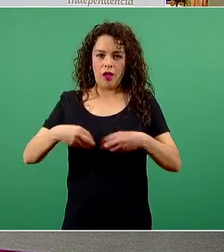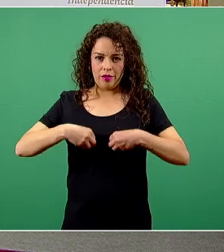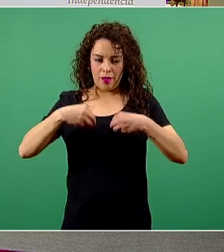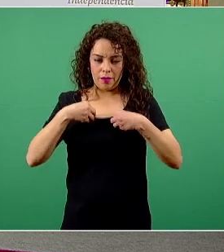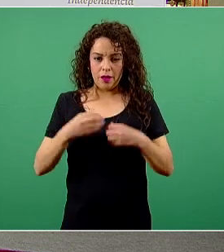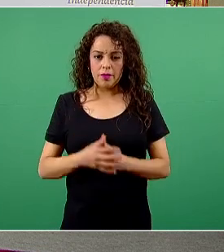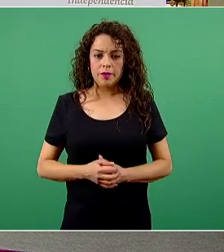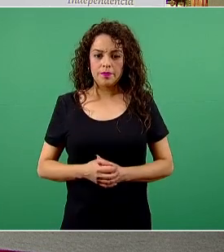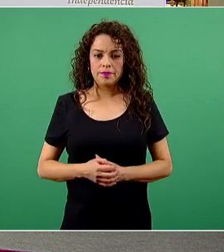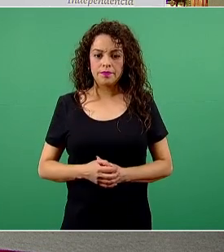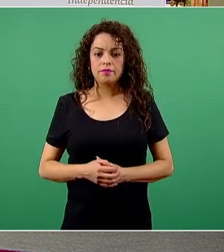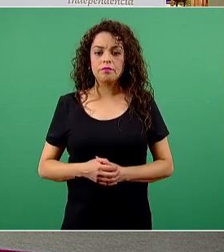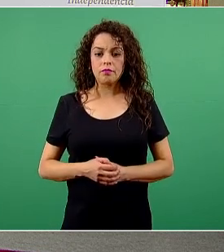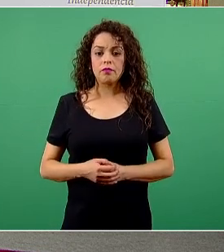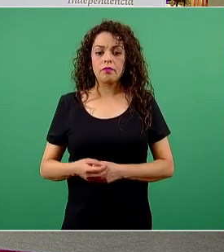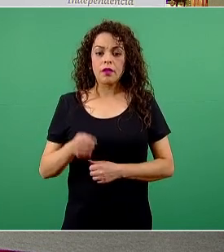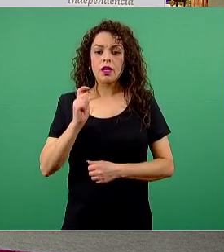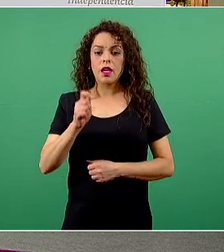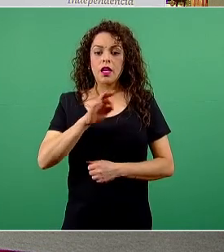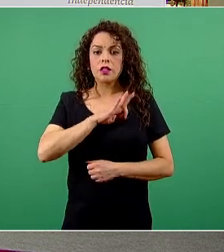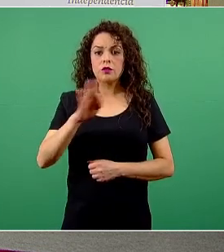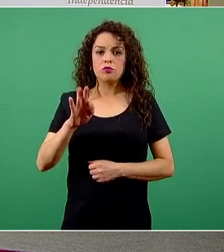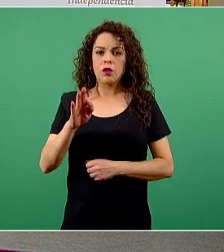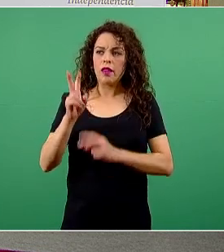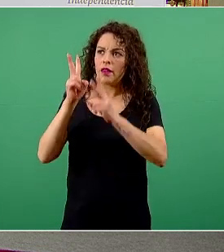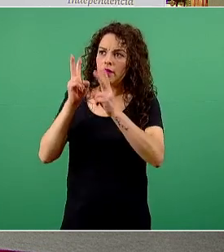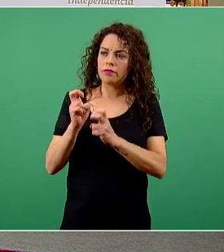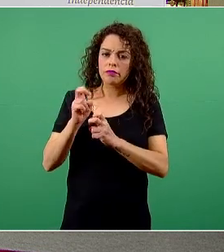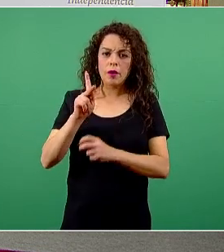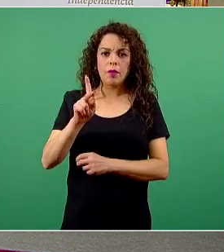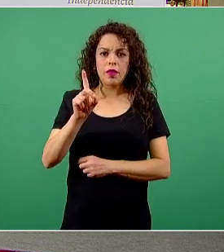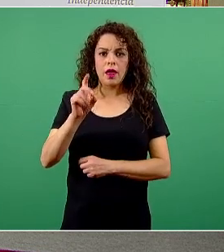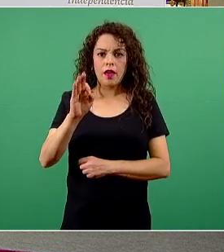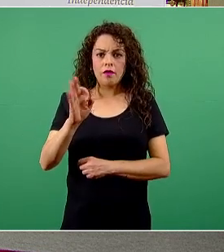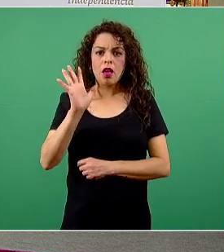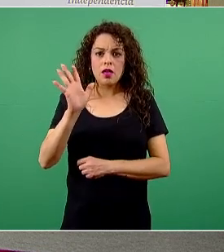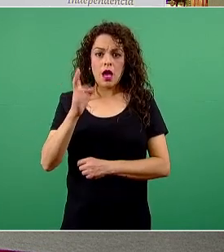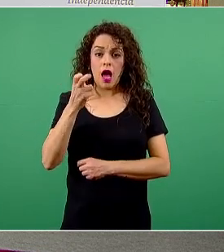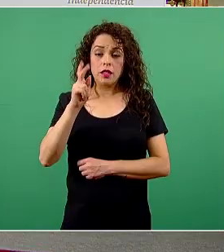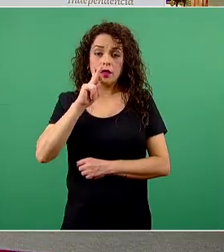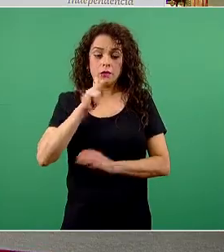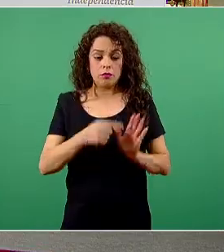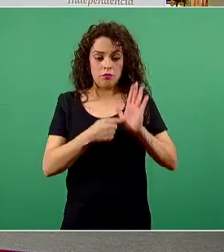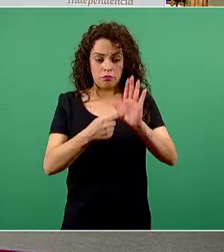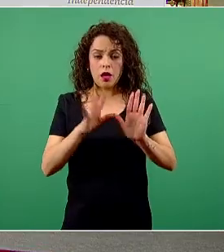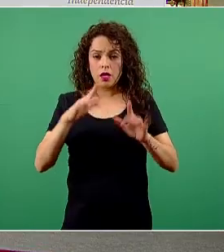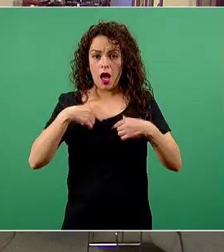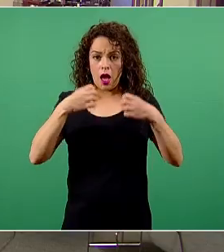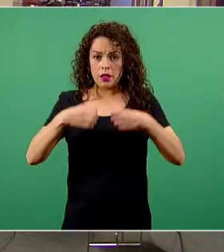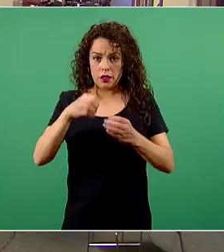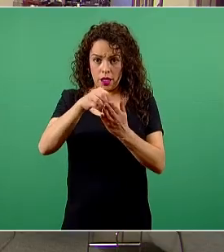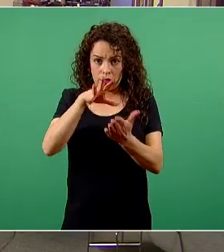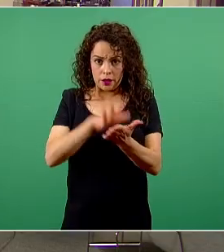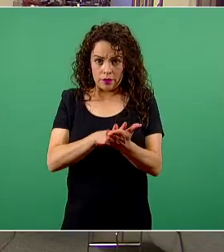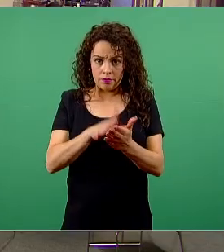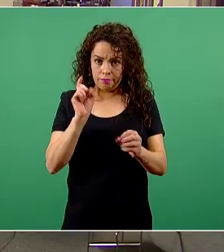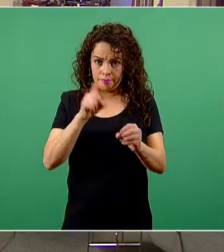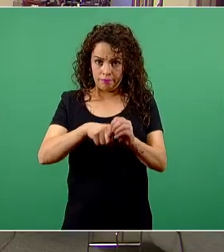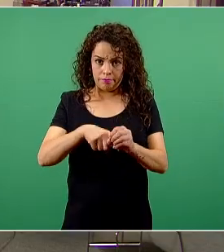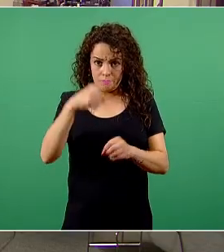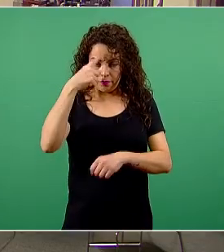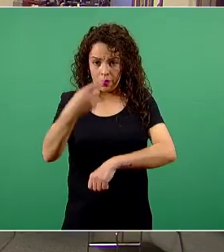documento en formato PDF que es su comprobante de que ha sido registrado. Víctor. Sí,